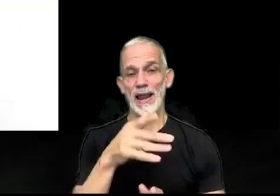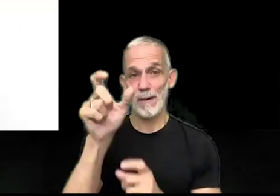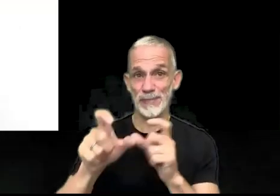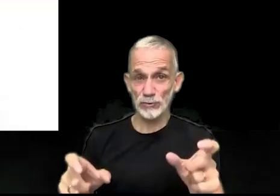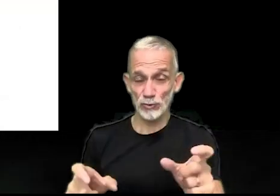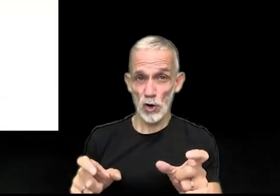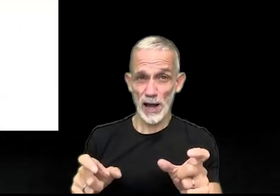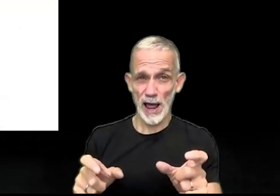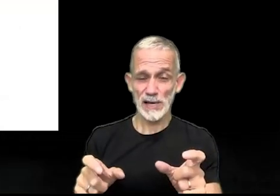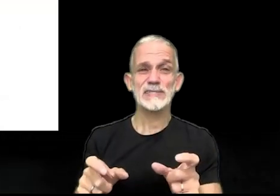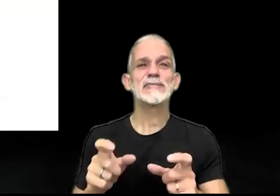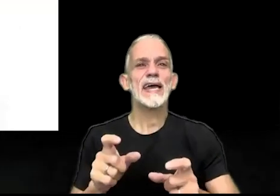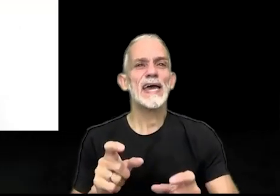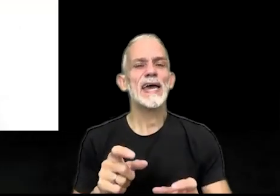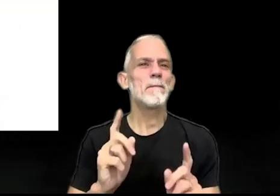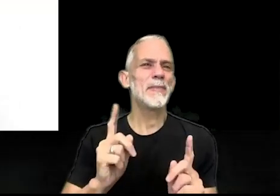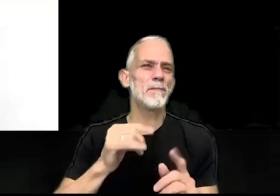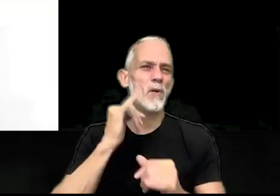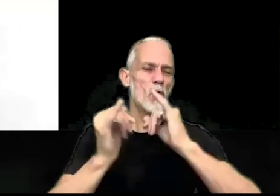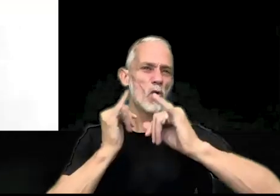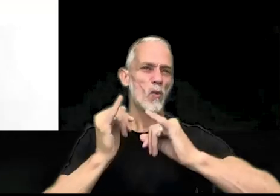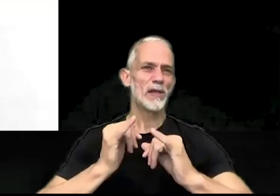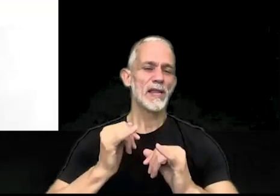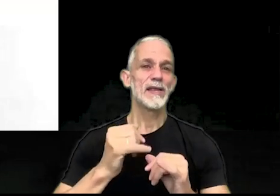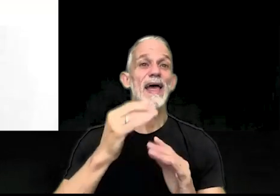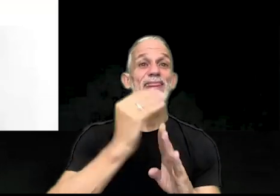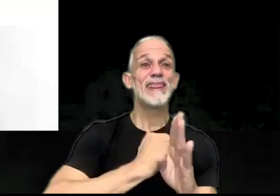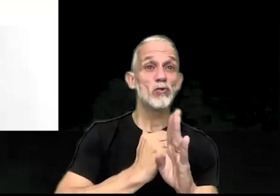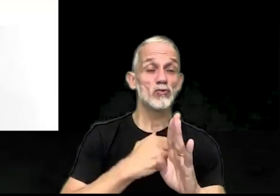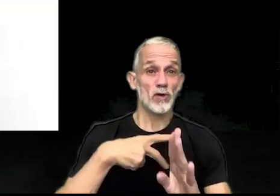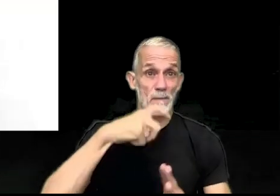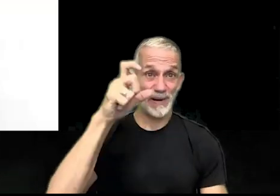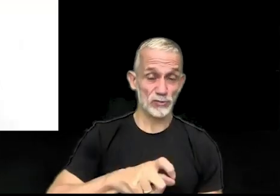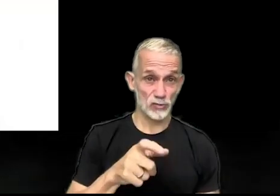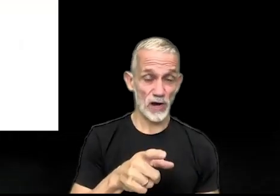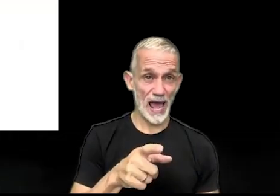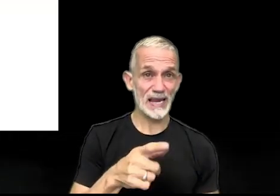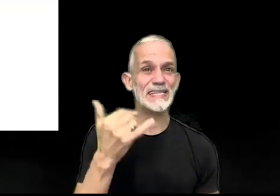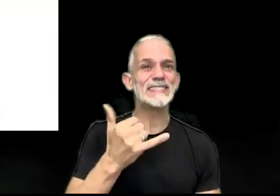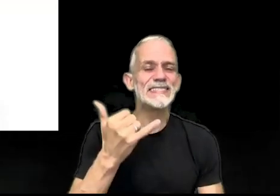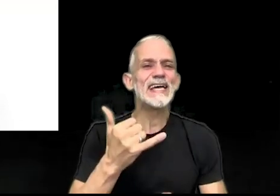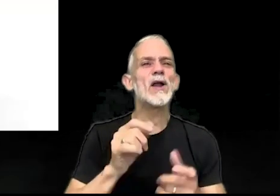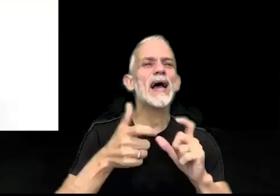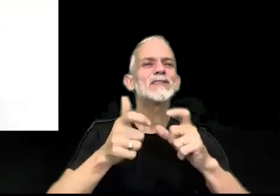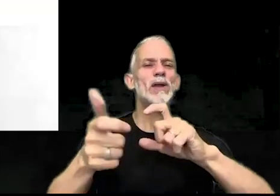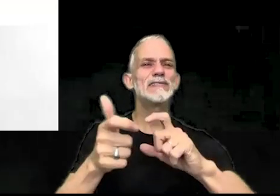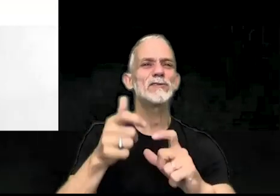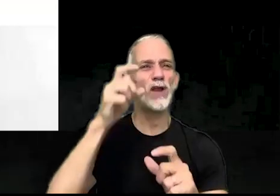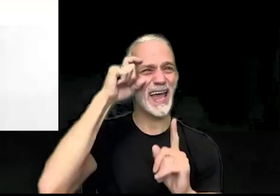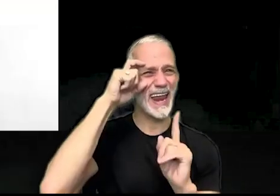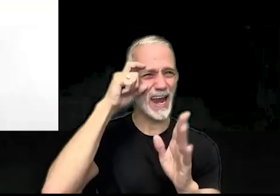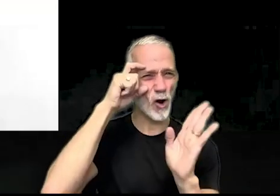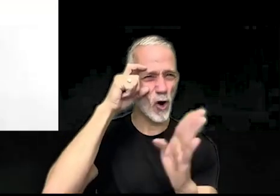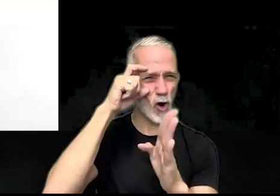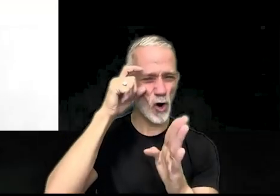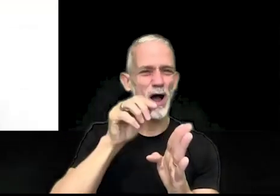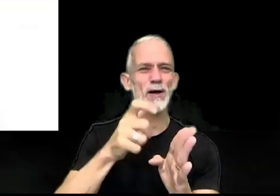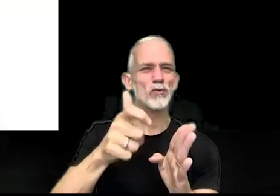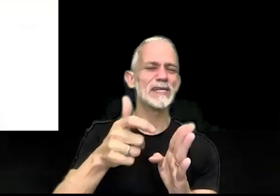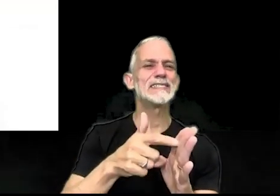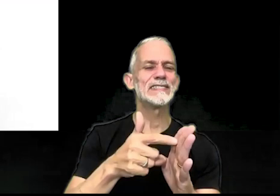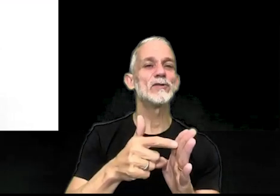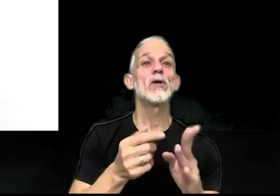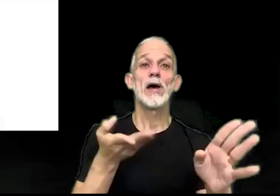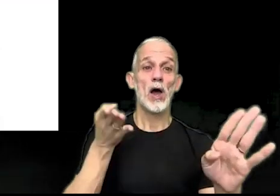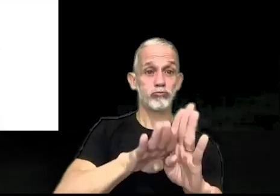aquellas personas que, como les digo, en deducciones personales tienen una actualización en enero. Entonces,